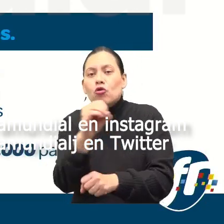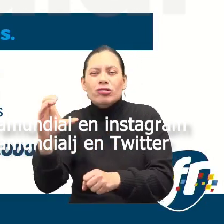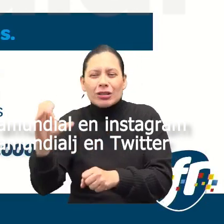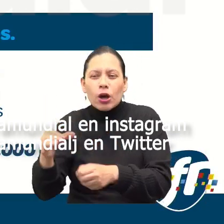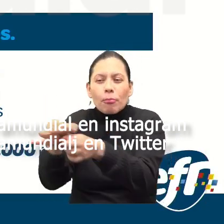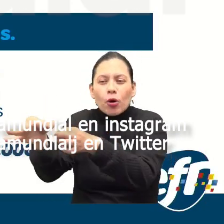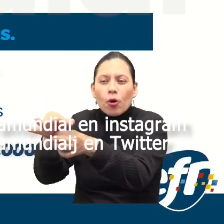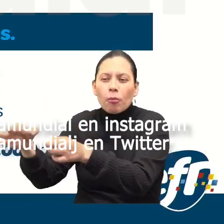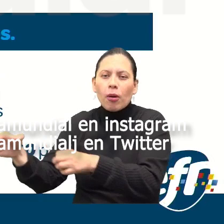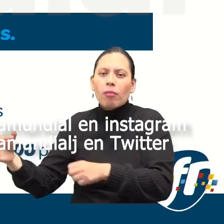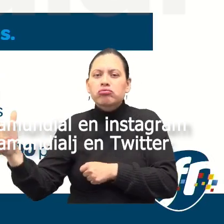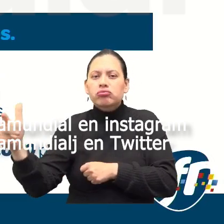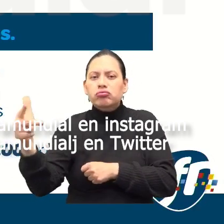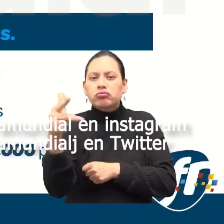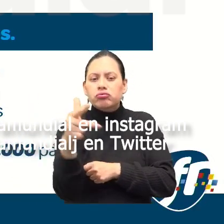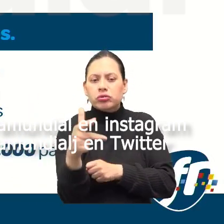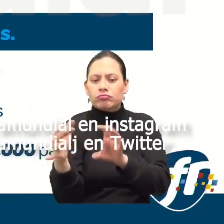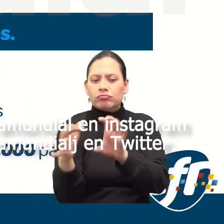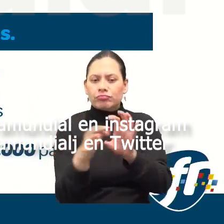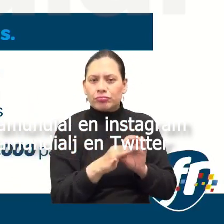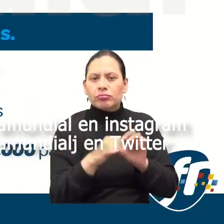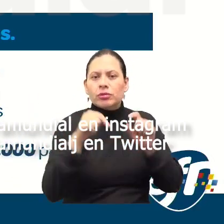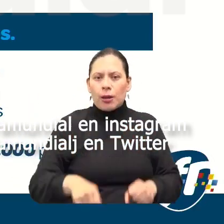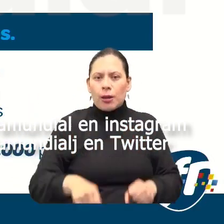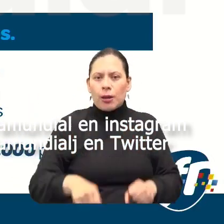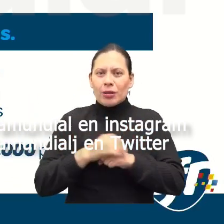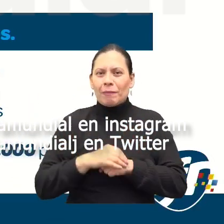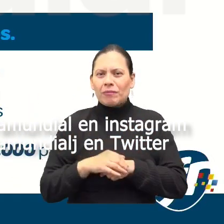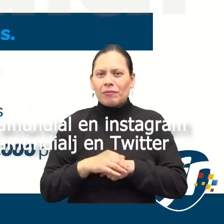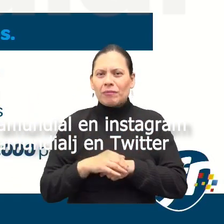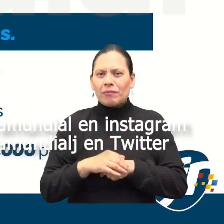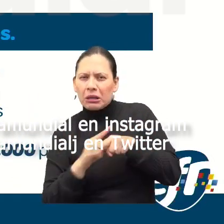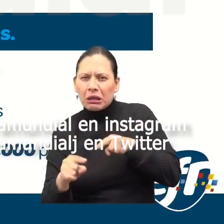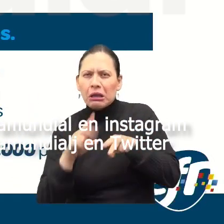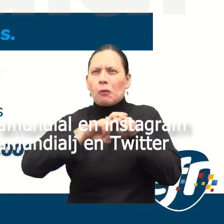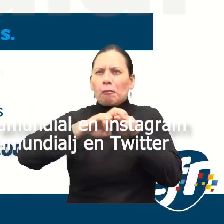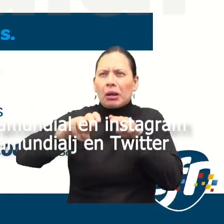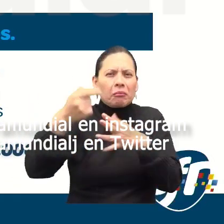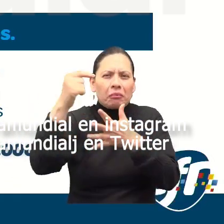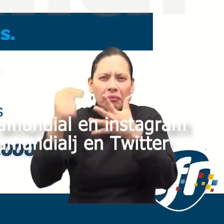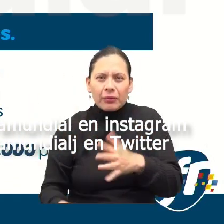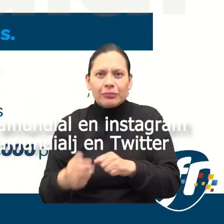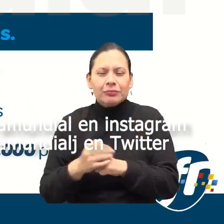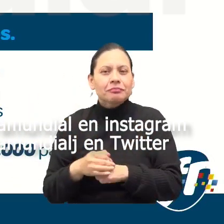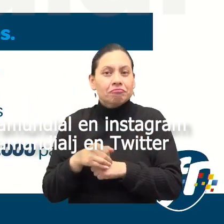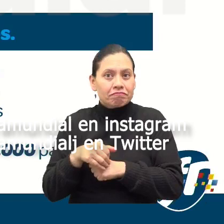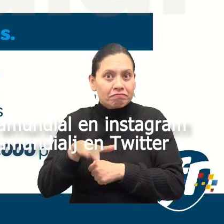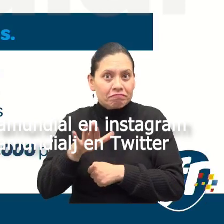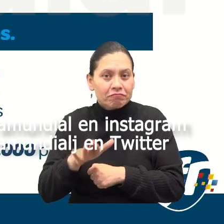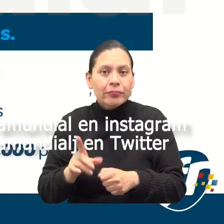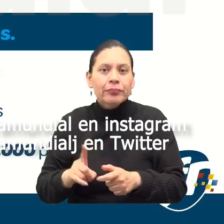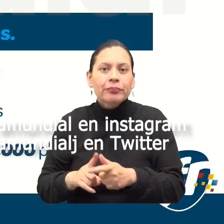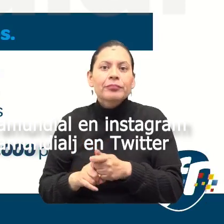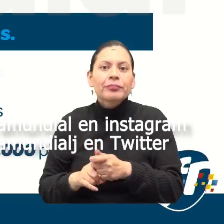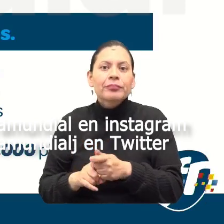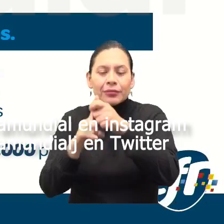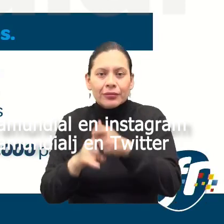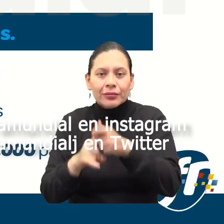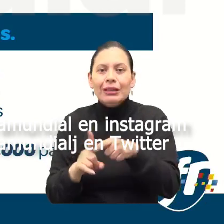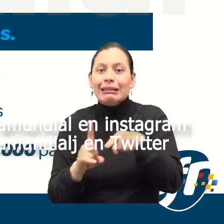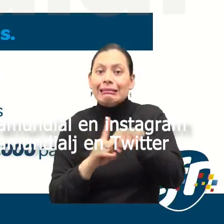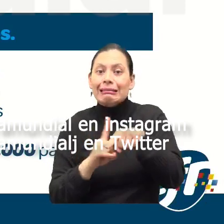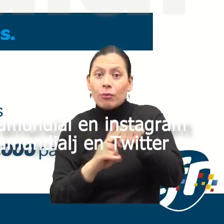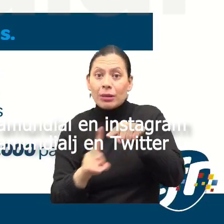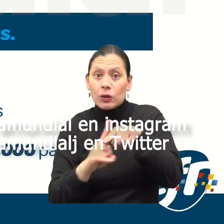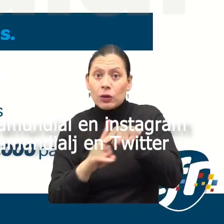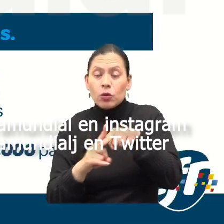sistemas de transporte masivo públicos que hoy están en Bogotá, y especialmente a lo que significa la operación de Transmilenio,